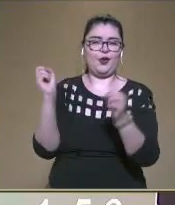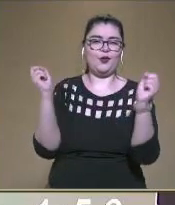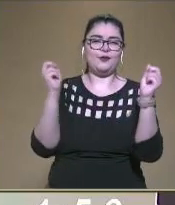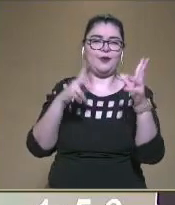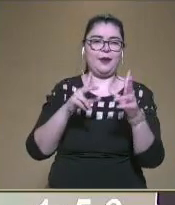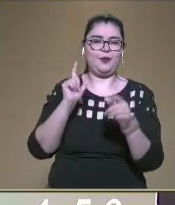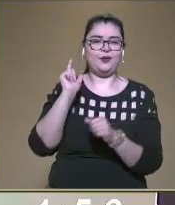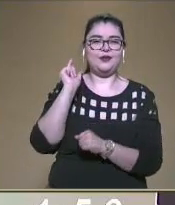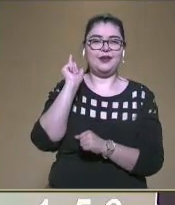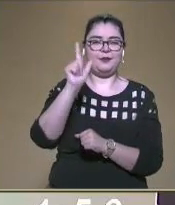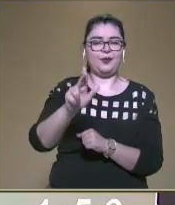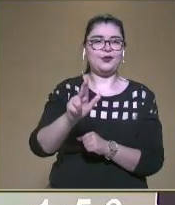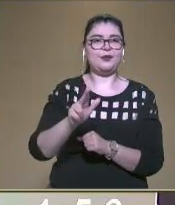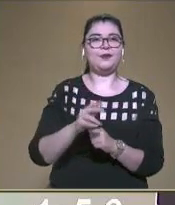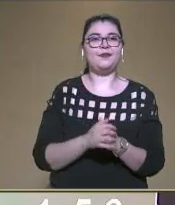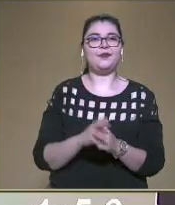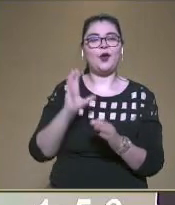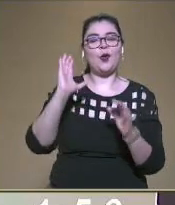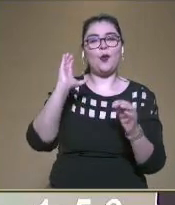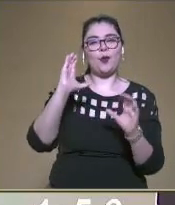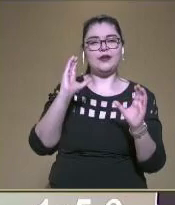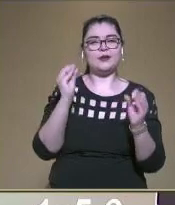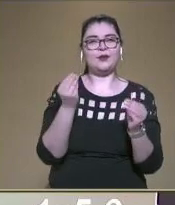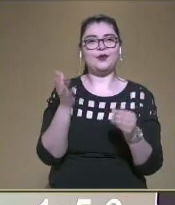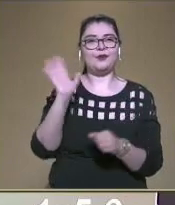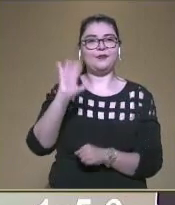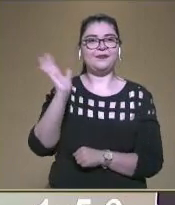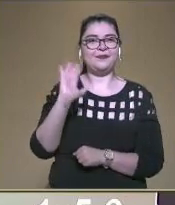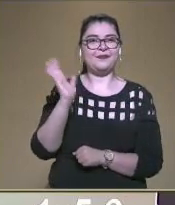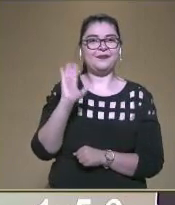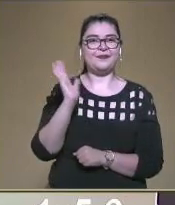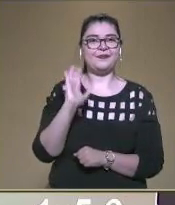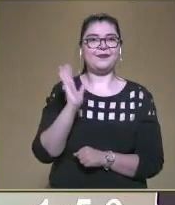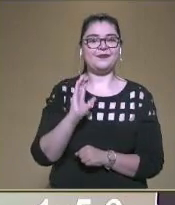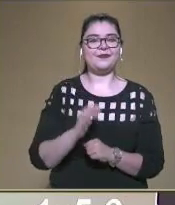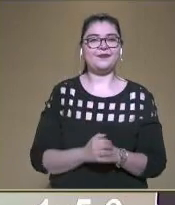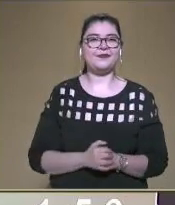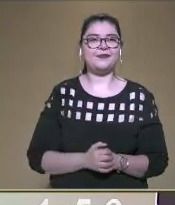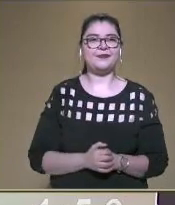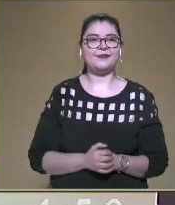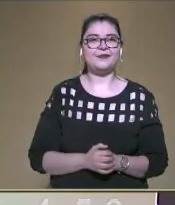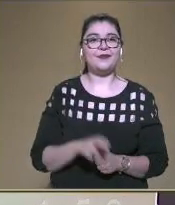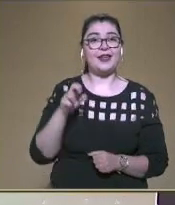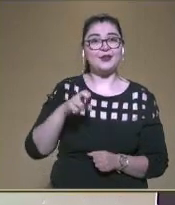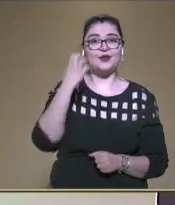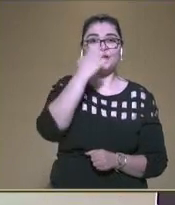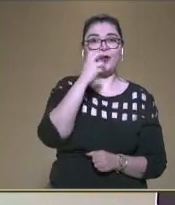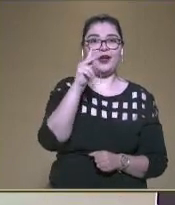emisión de Escuela TV para tercero y cuarto grado de primaria. ¡Nos vemos! ¡Cuídense mucho! Esto fue Escuela TV.